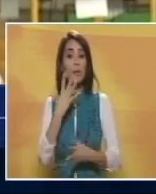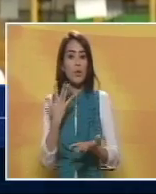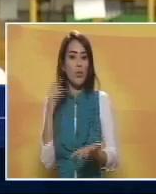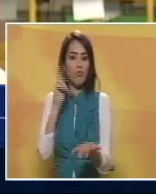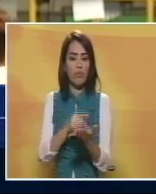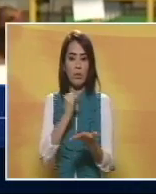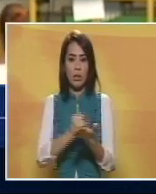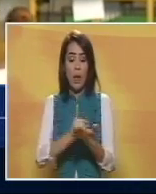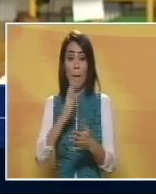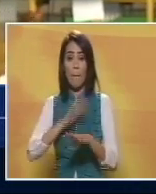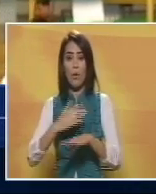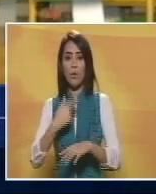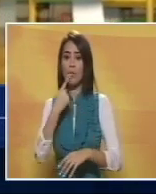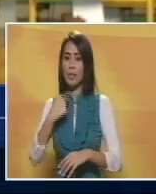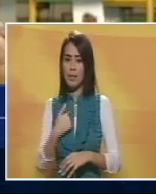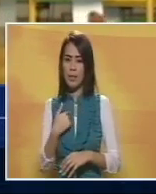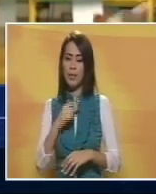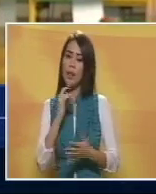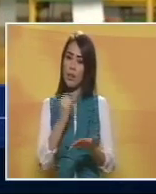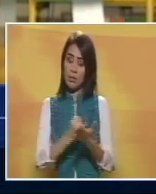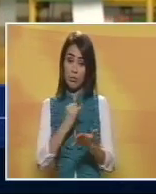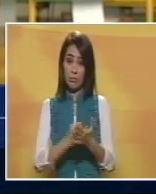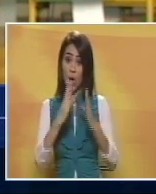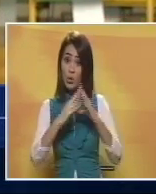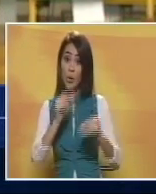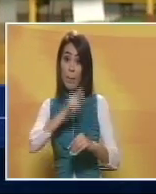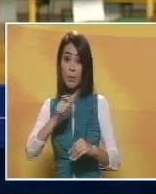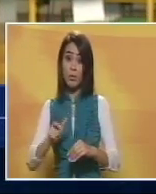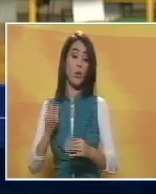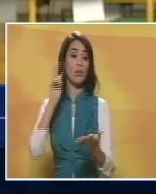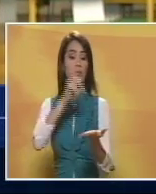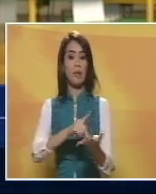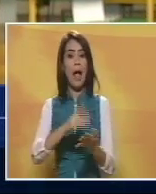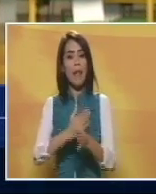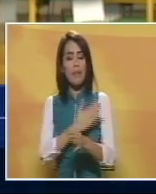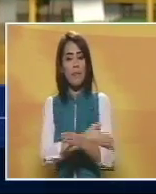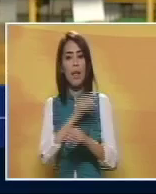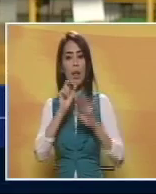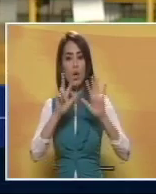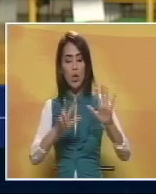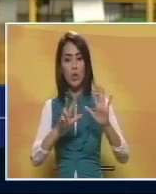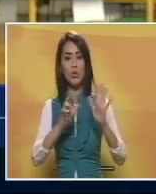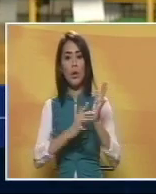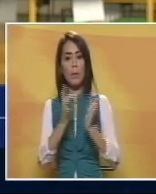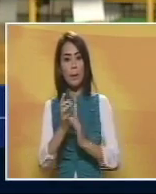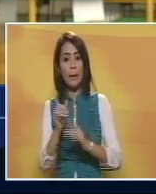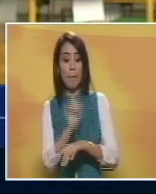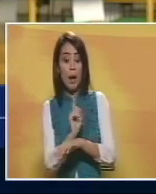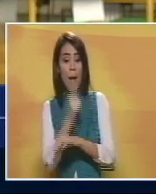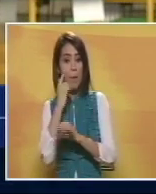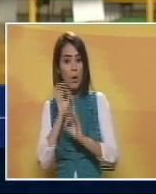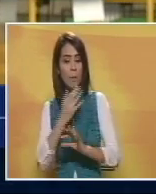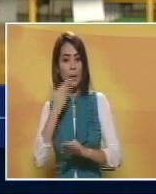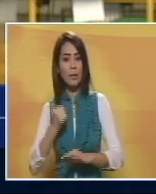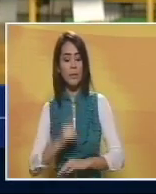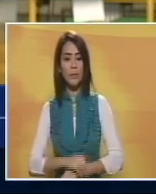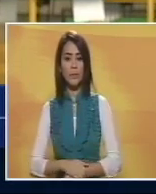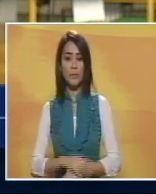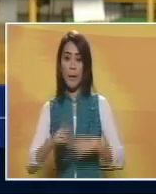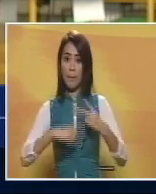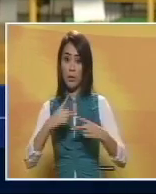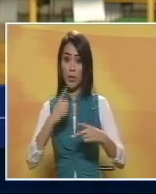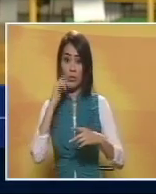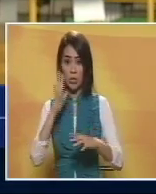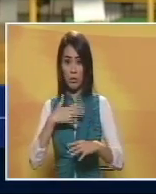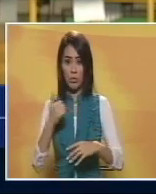registrar porque nos dijeron que teníamos que registrarnos todas las personas que entramos antes del 8 de abril para agilizar un poco más el proceso y esa es